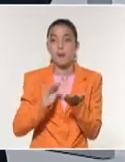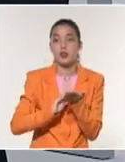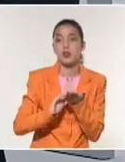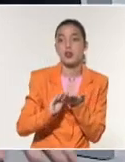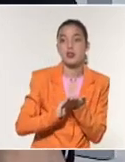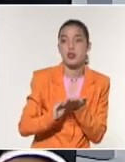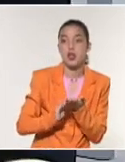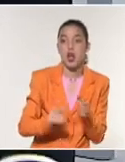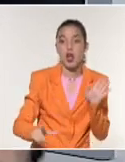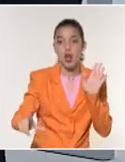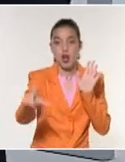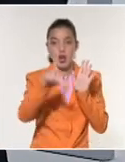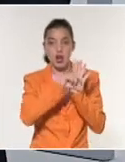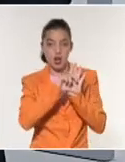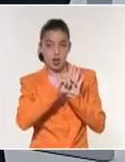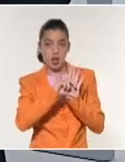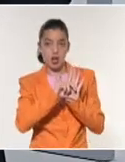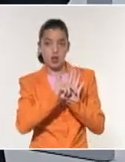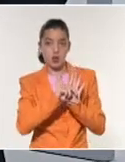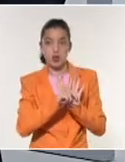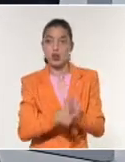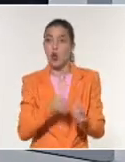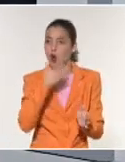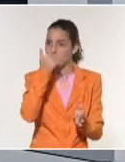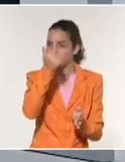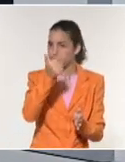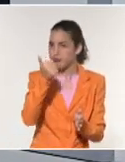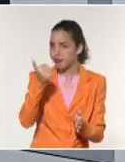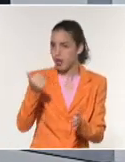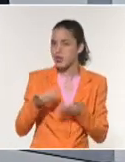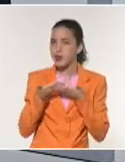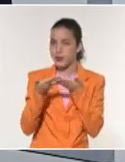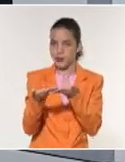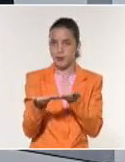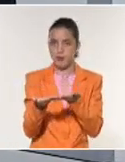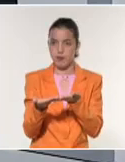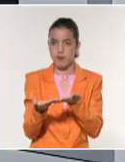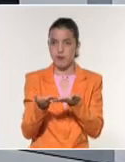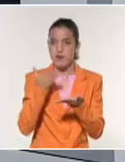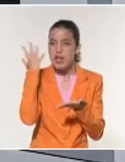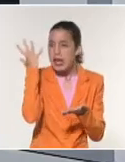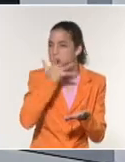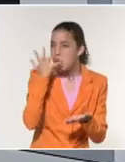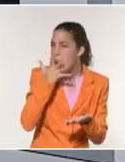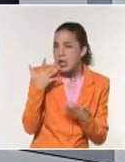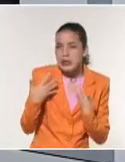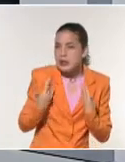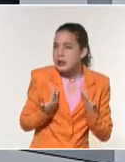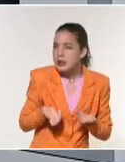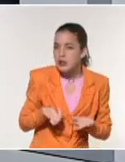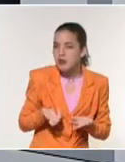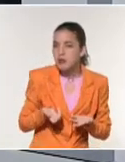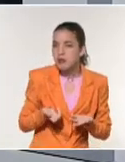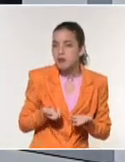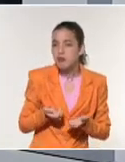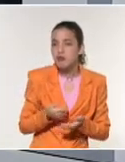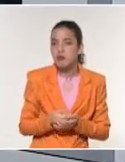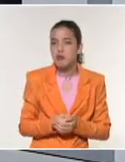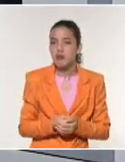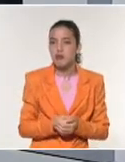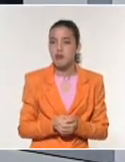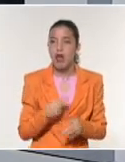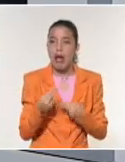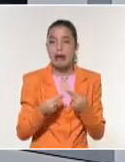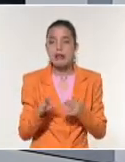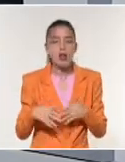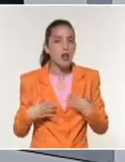la ley durante un beneficio que se les otorgó. Pero ¿quiénes son? ¿Qué es lo que buscan? ¿A qué se dedican? Eso merece,